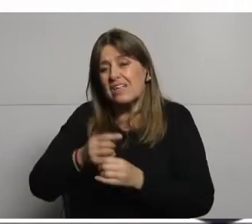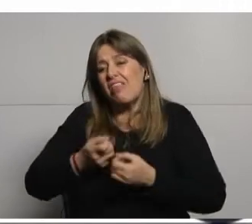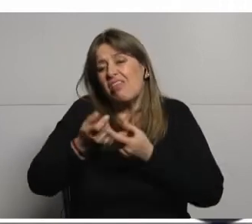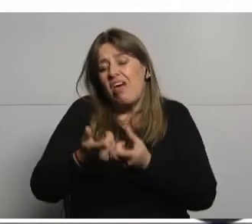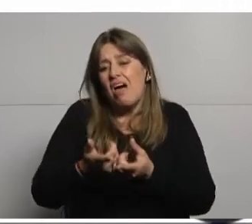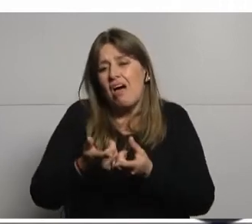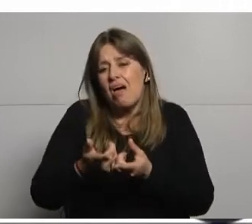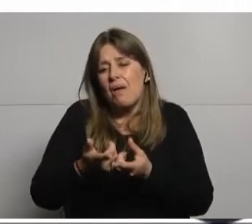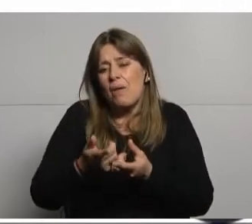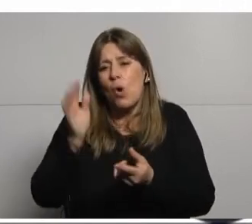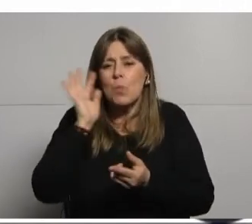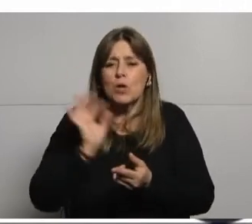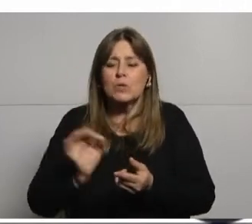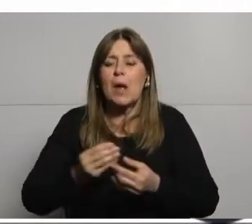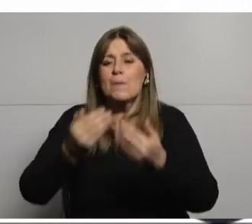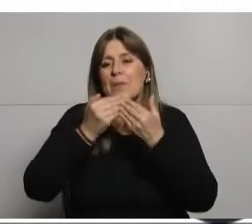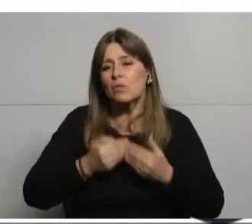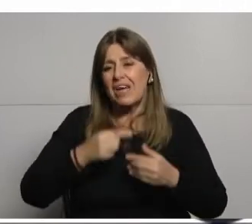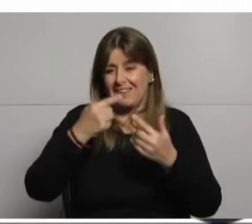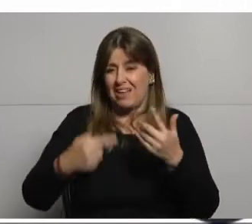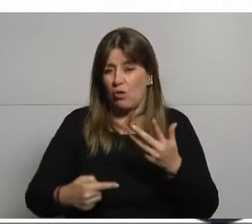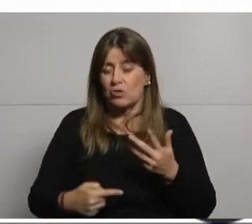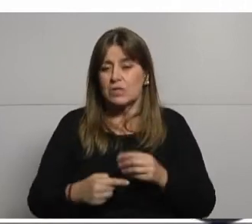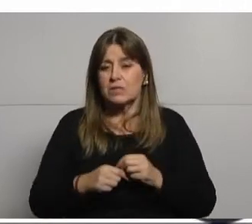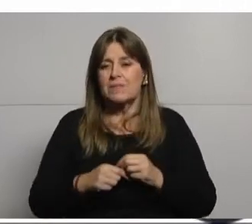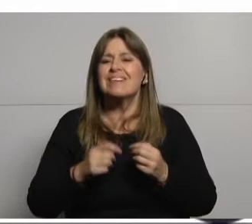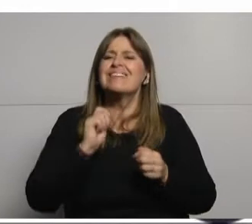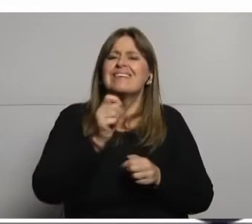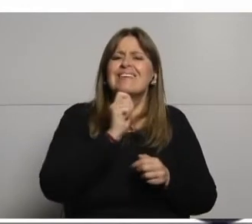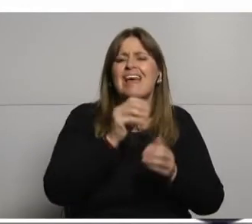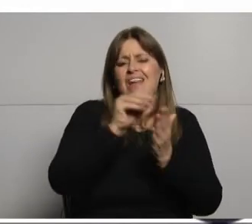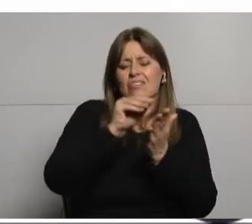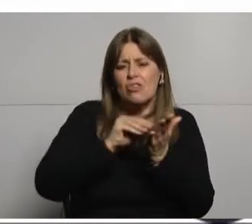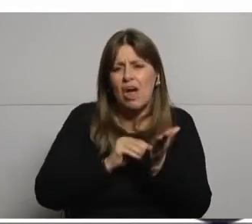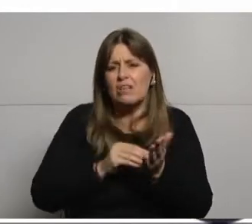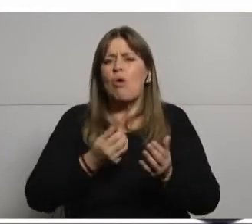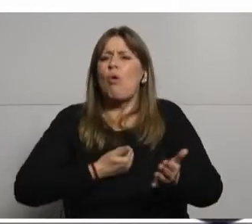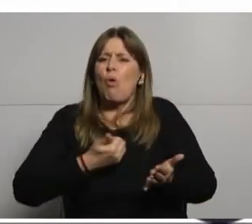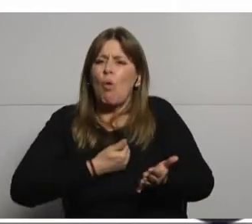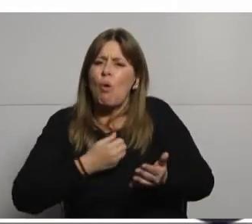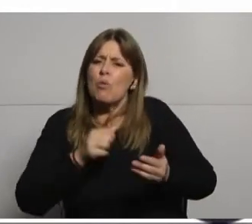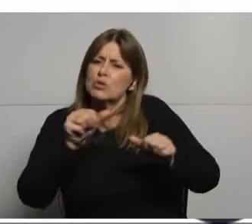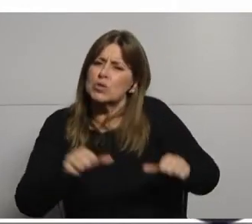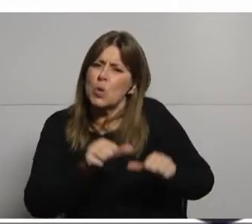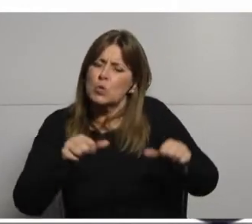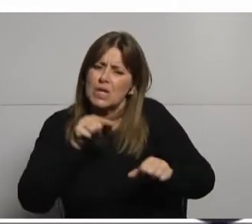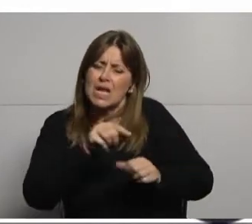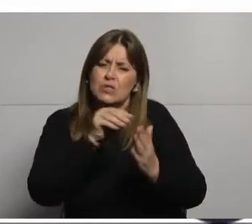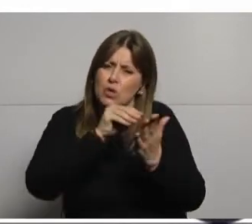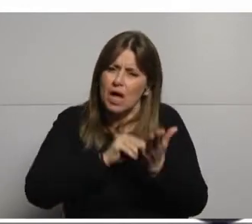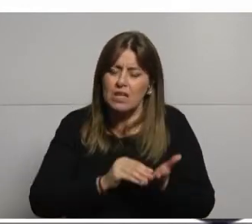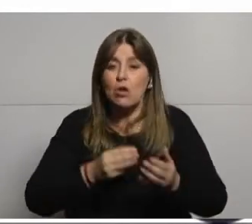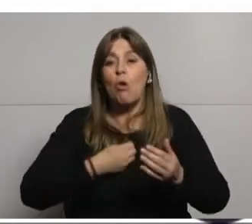oportunidad para preguntarnos estas cosas, ¿verdad? De quiénes son los datos, cómo se usan esos datos, qué condiciones de uso